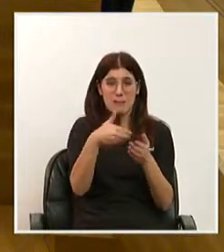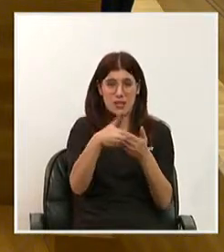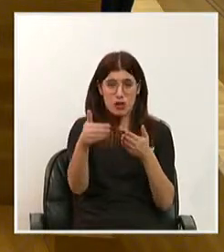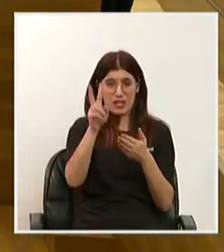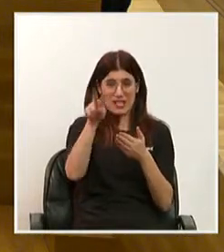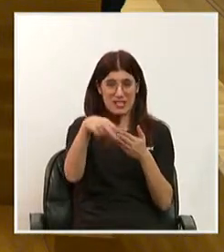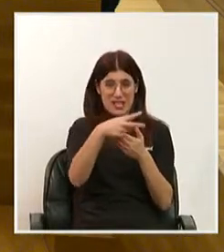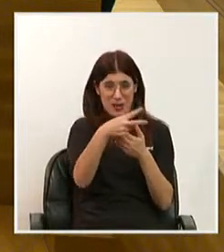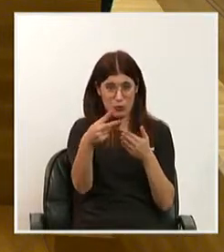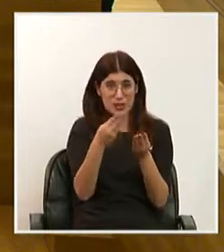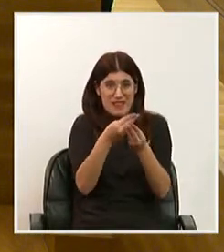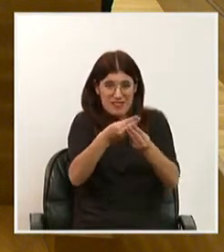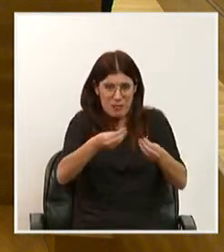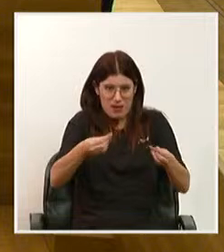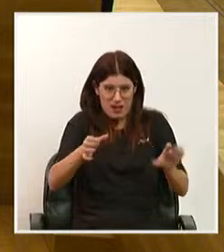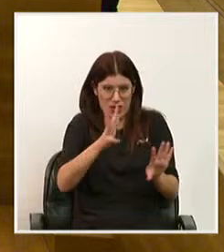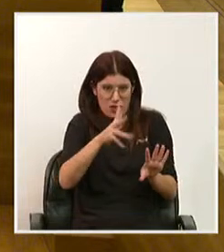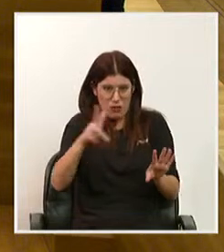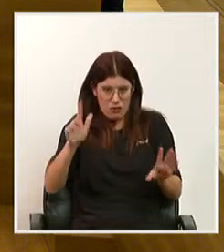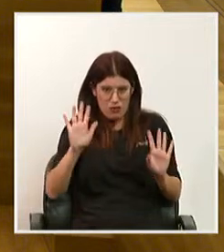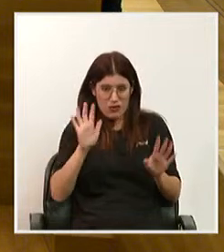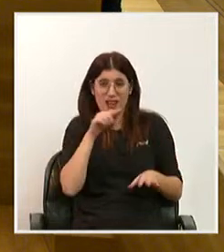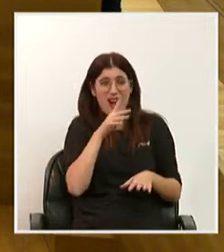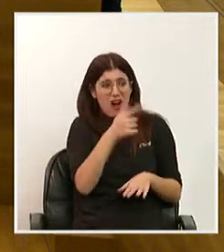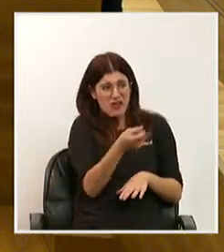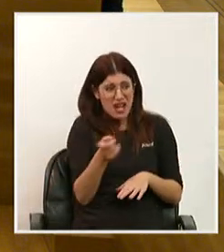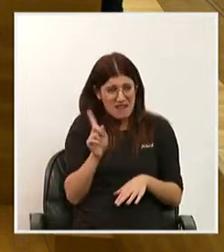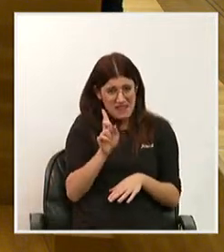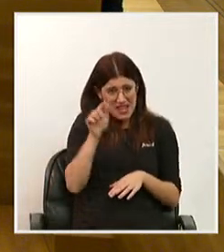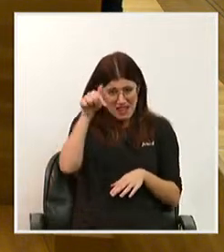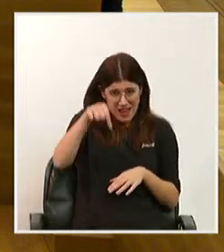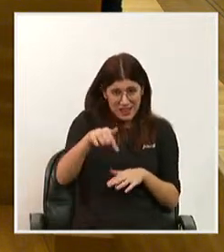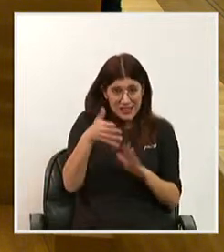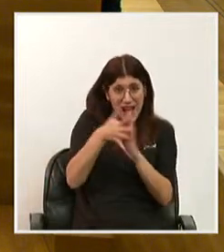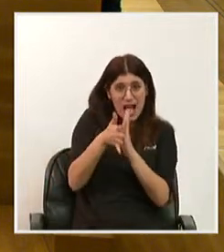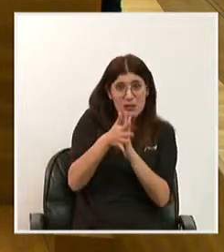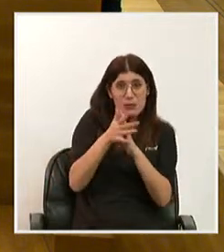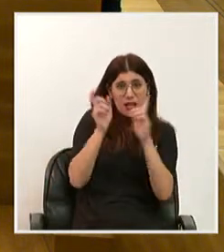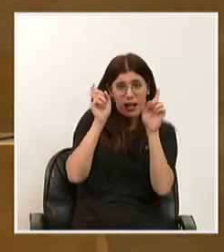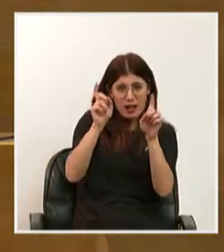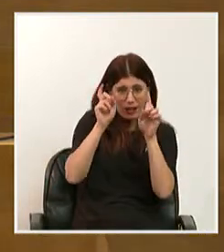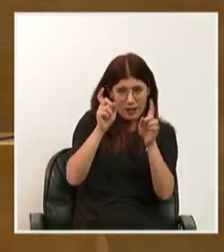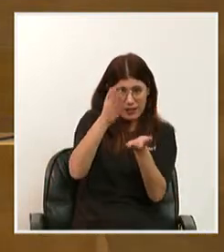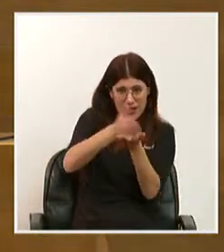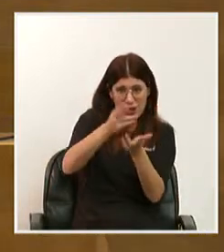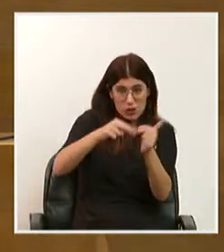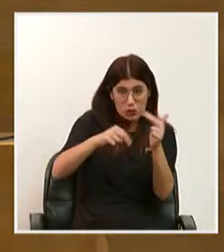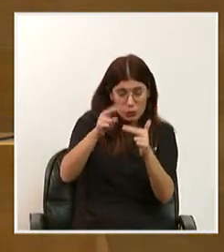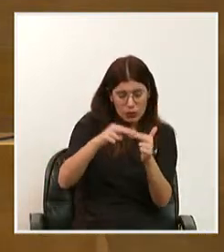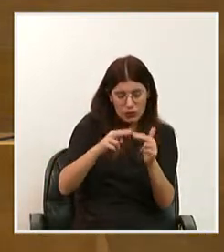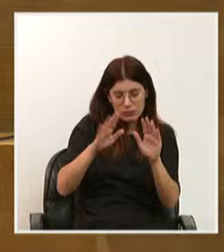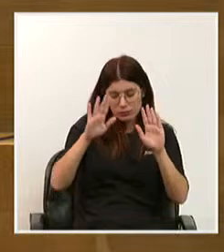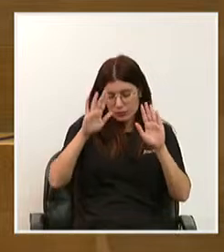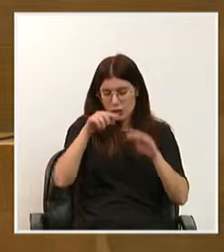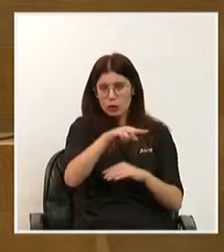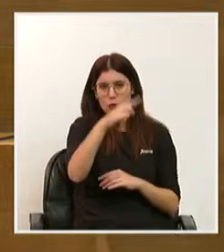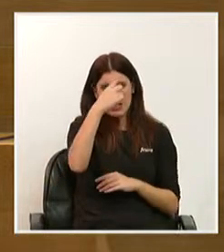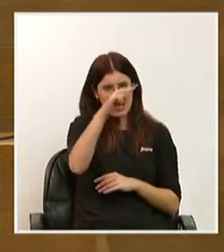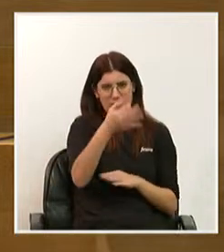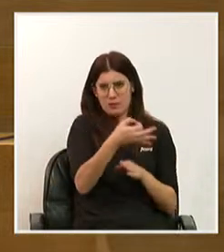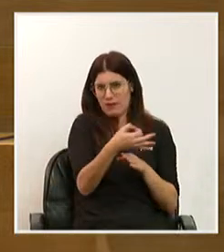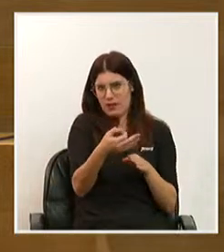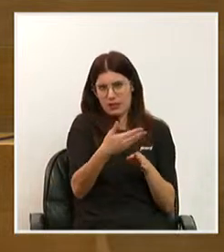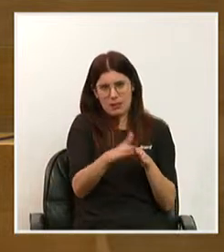mill deos es la que que así a donar deuc perfect con